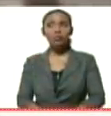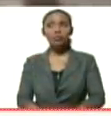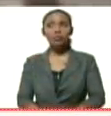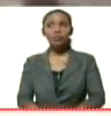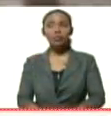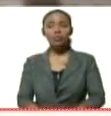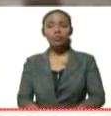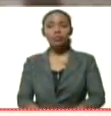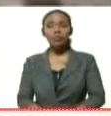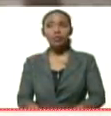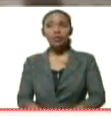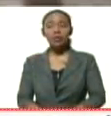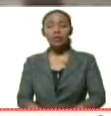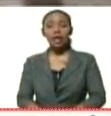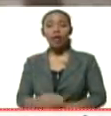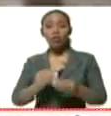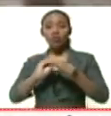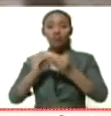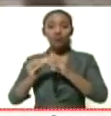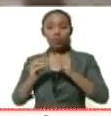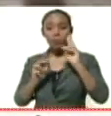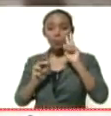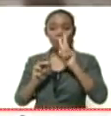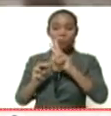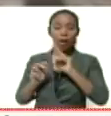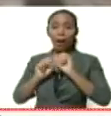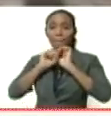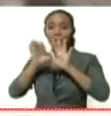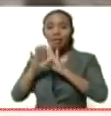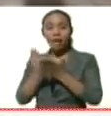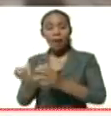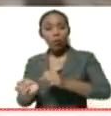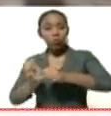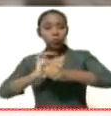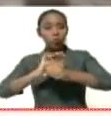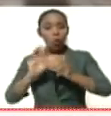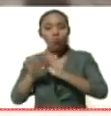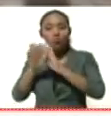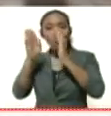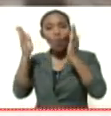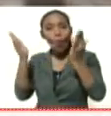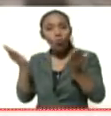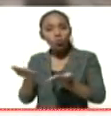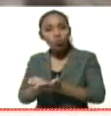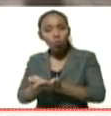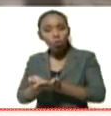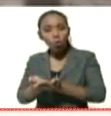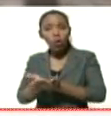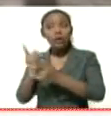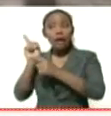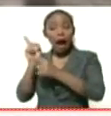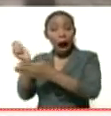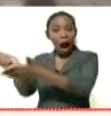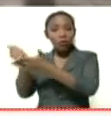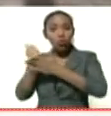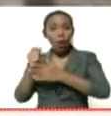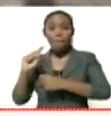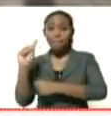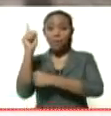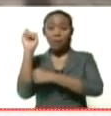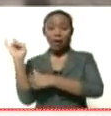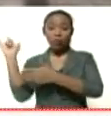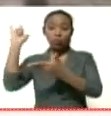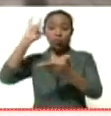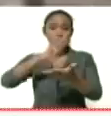el recrudecimiento de la pandemia del coronavirus en el mundo. Y bueno, la estaba ayudando, llegó el primer avión de